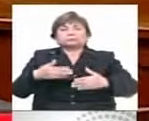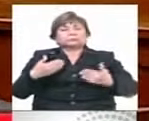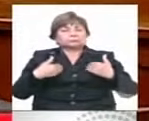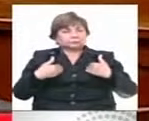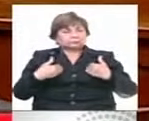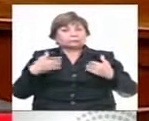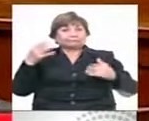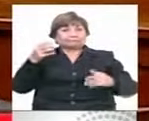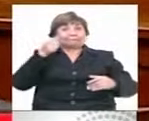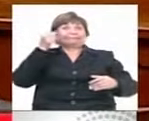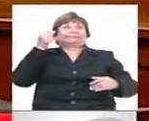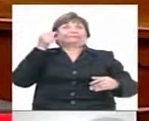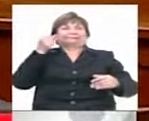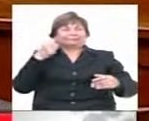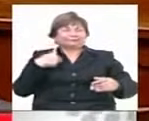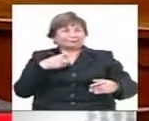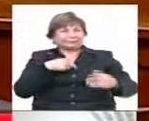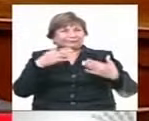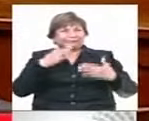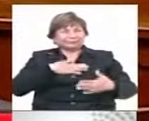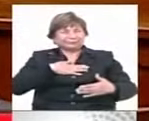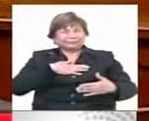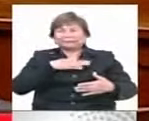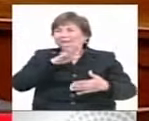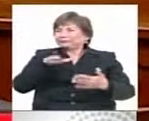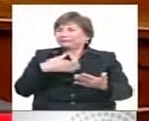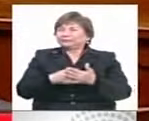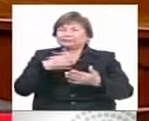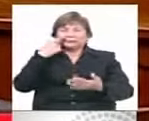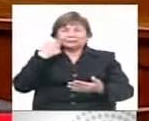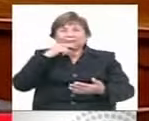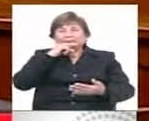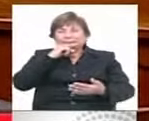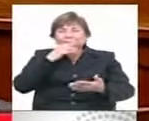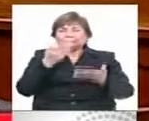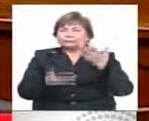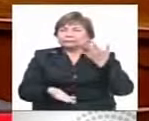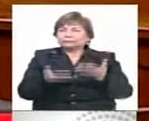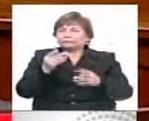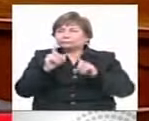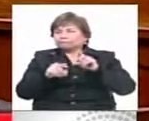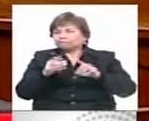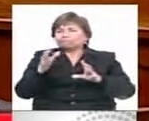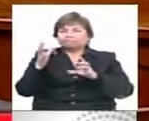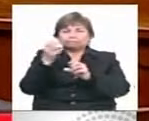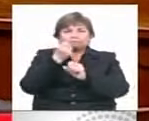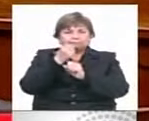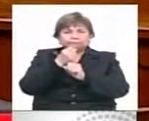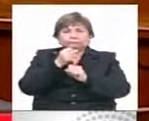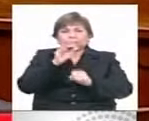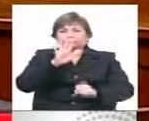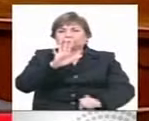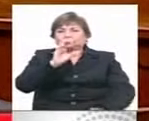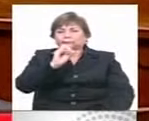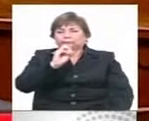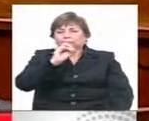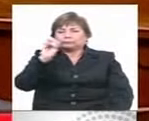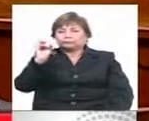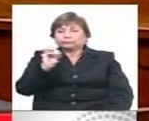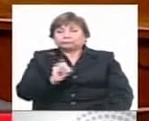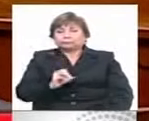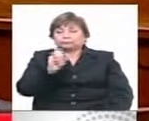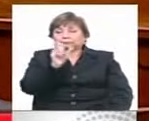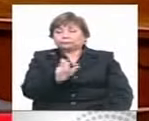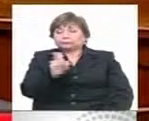tenemos logros que nos pertenecen a todas y todos, como haber alcanzado el 50% de la